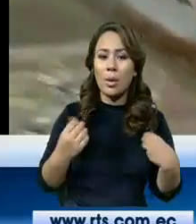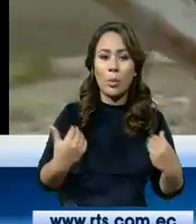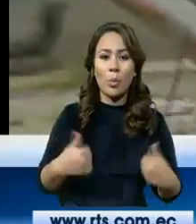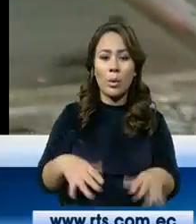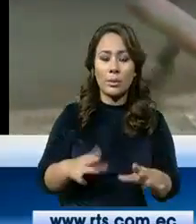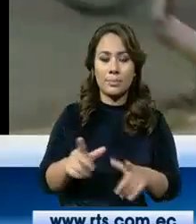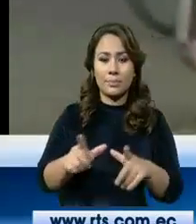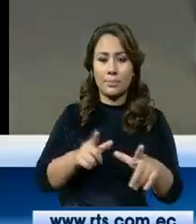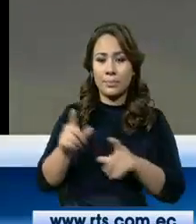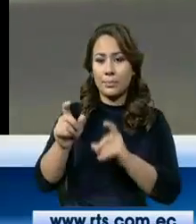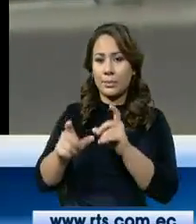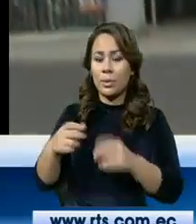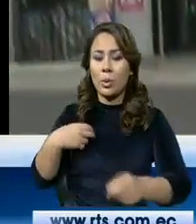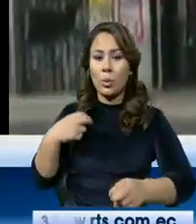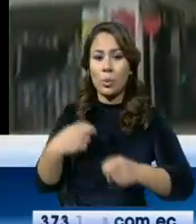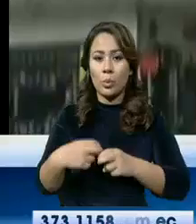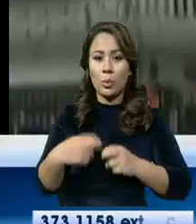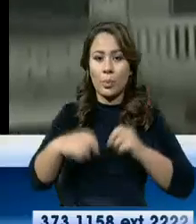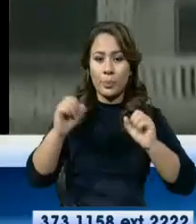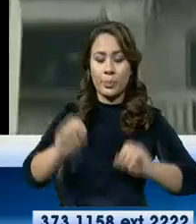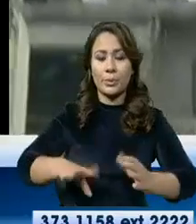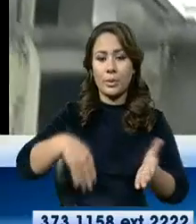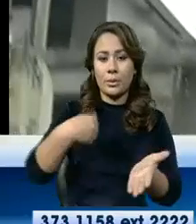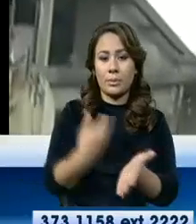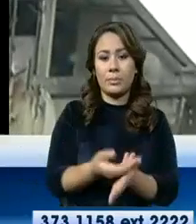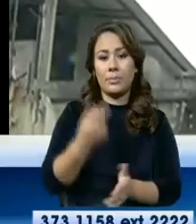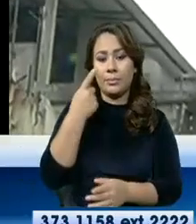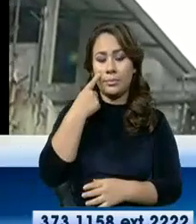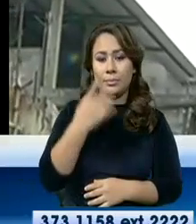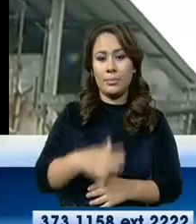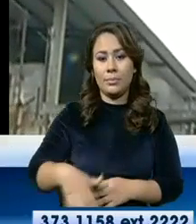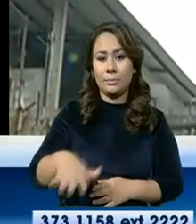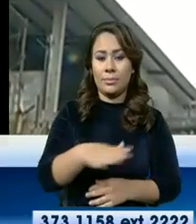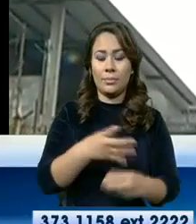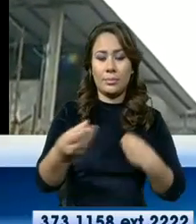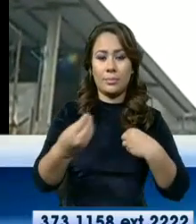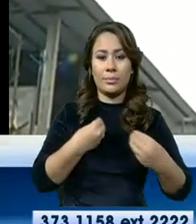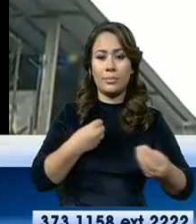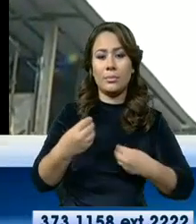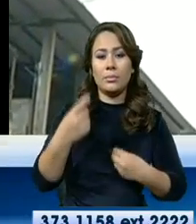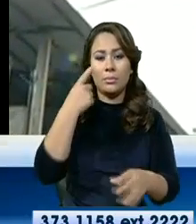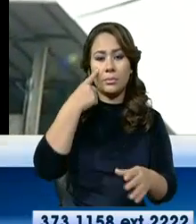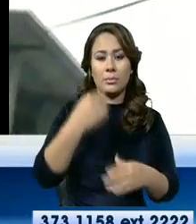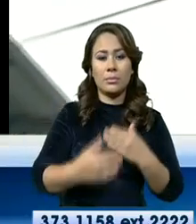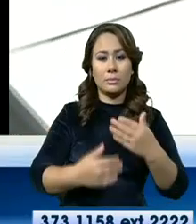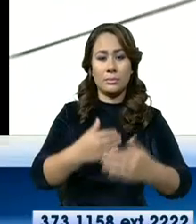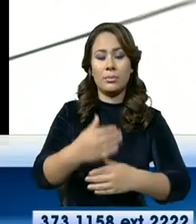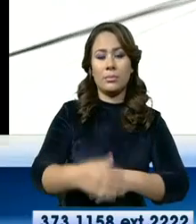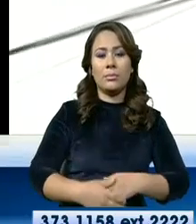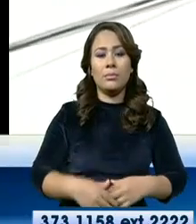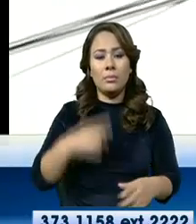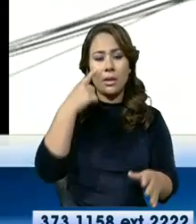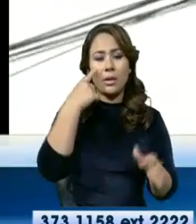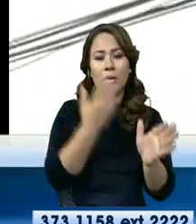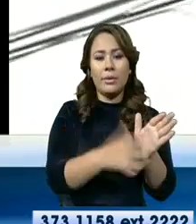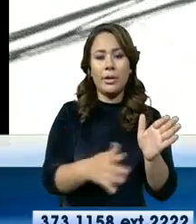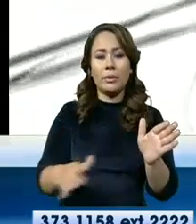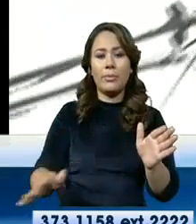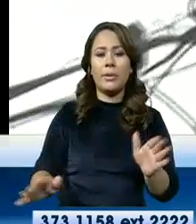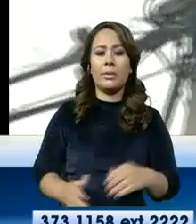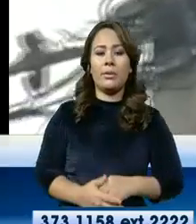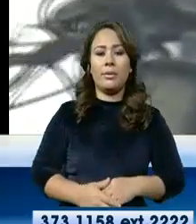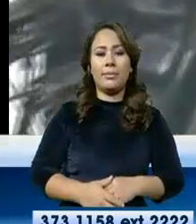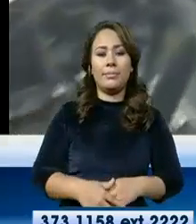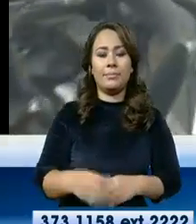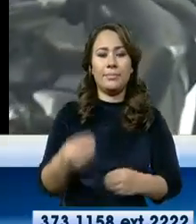un movimiento duro puede caer. Hay que, las autoridades que vengan, para las que están encargadas, para que hagan el cambio de ese